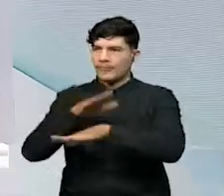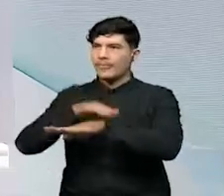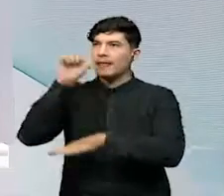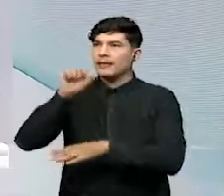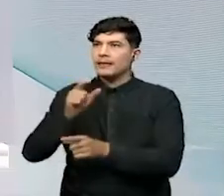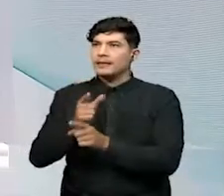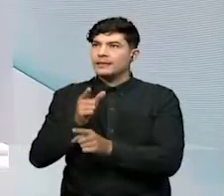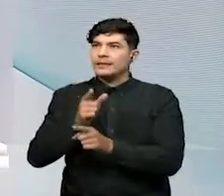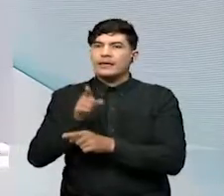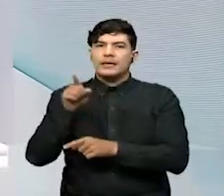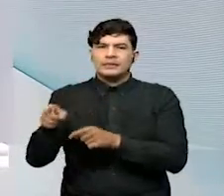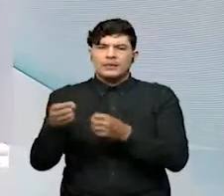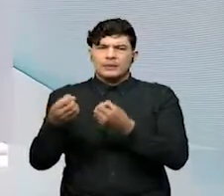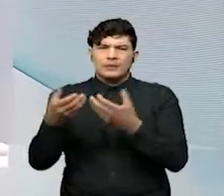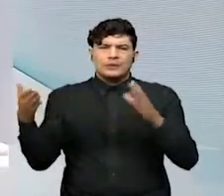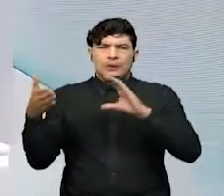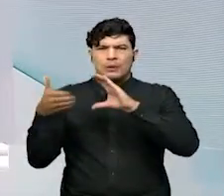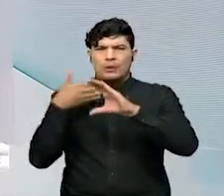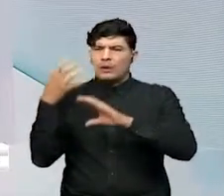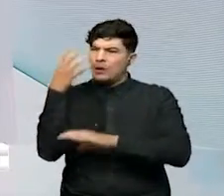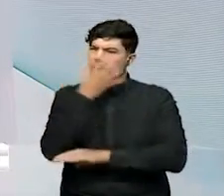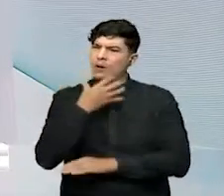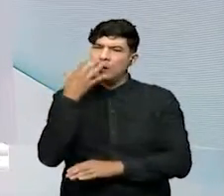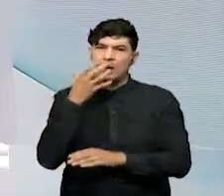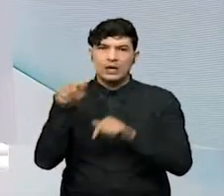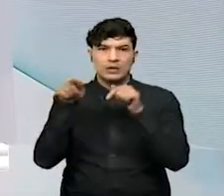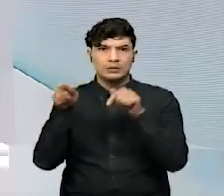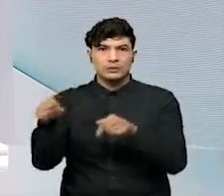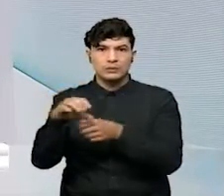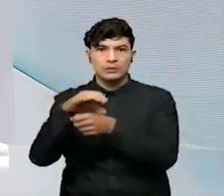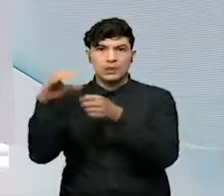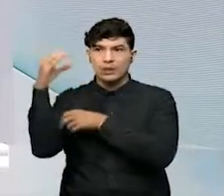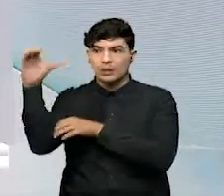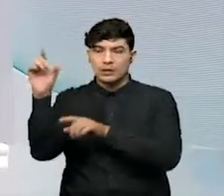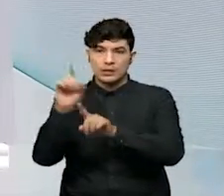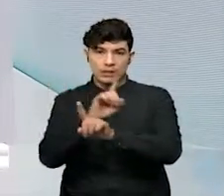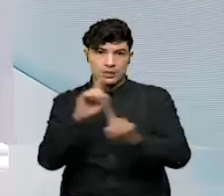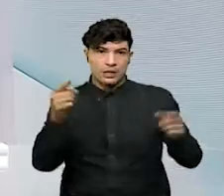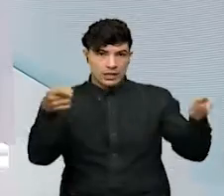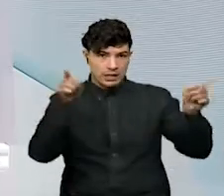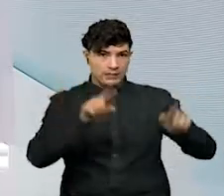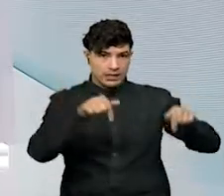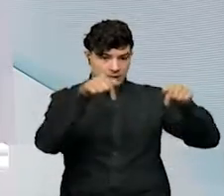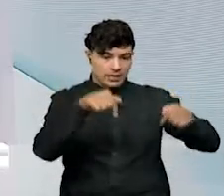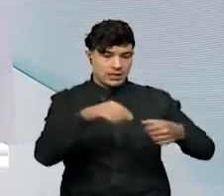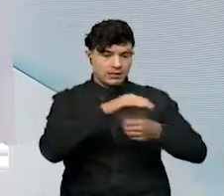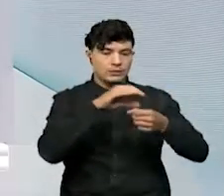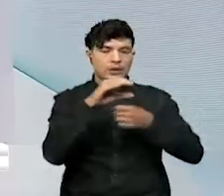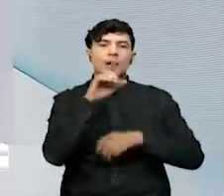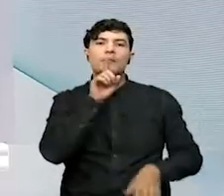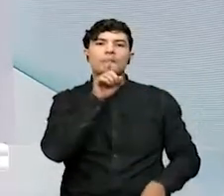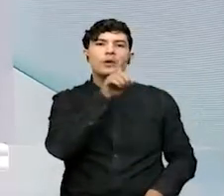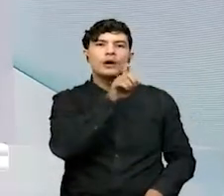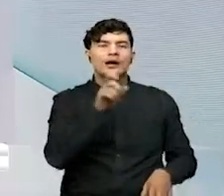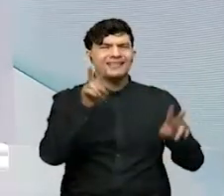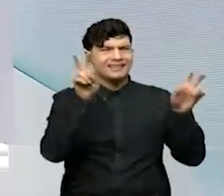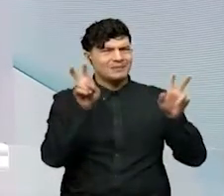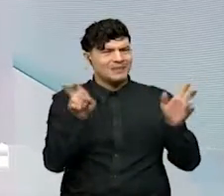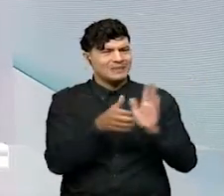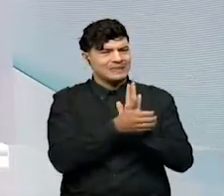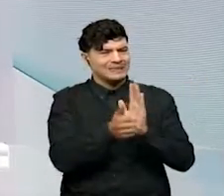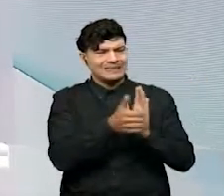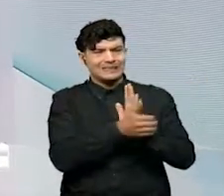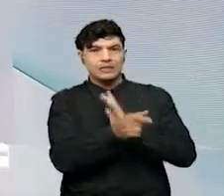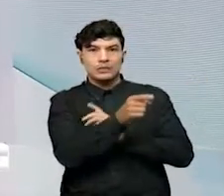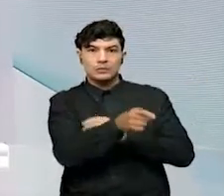y es que precisamente estas altas temperaturas no sólo se registran en la ciudad de cúcuta en bucaramanga también por eso expertos en la materia han asegurado que